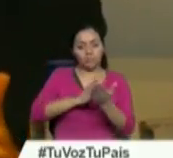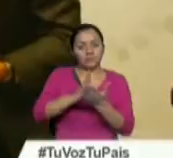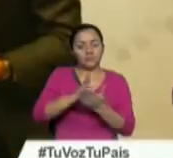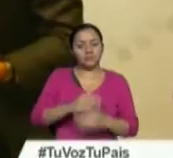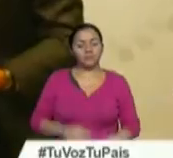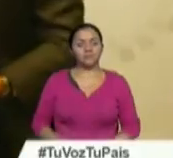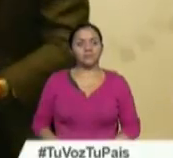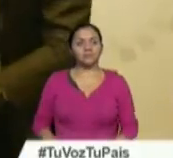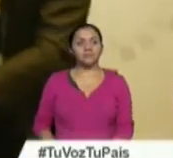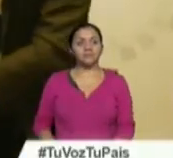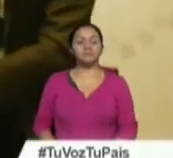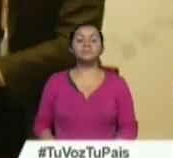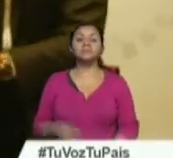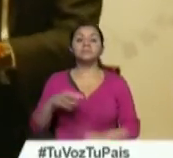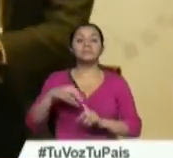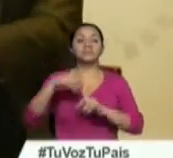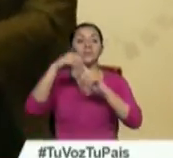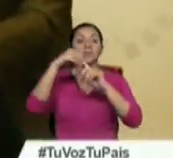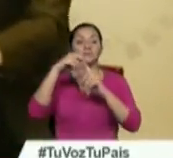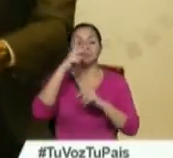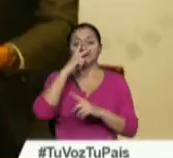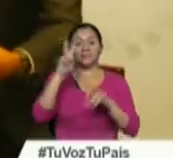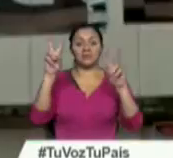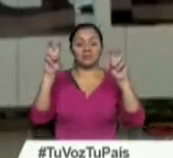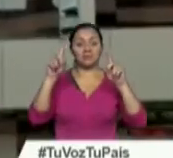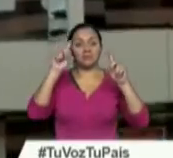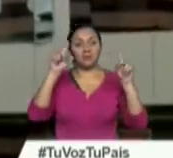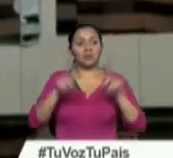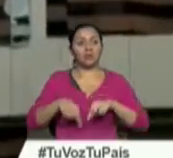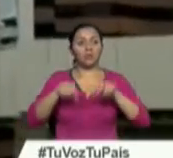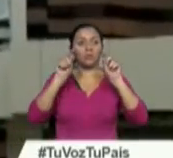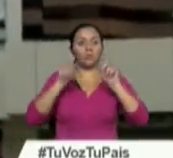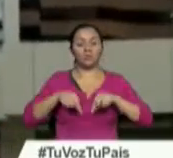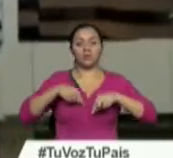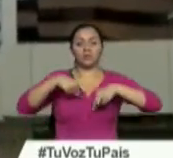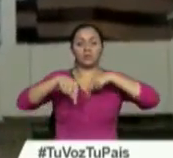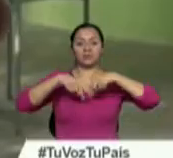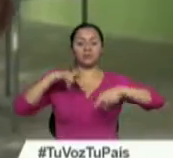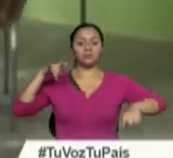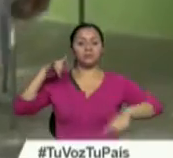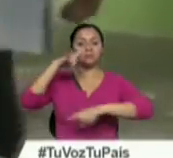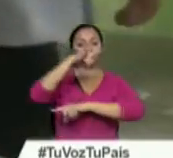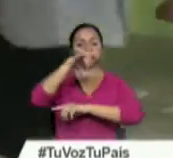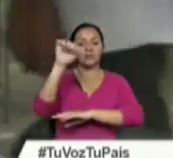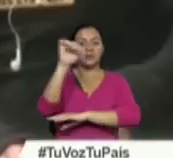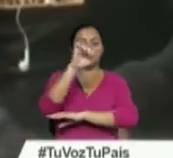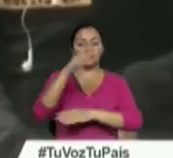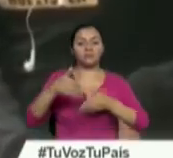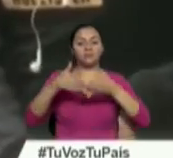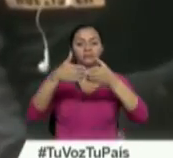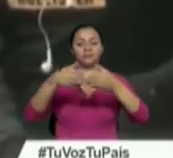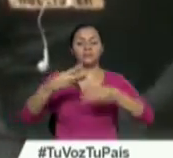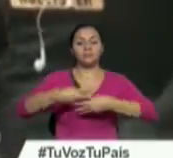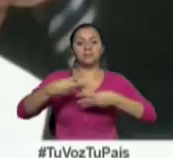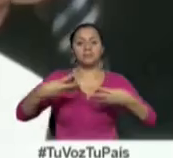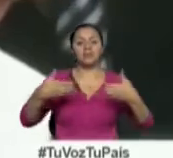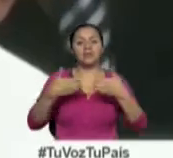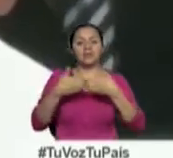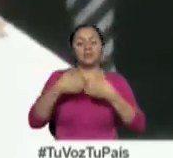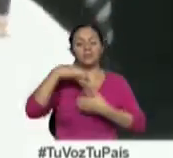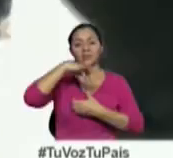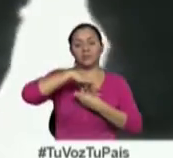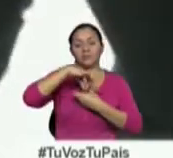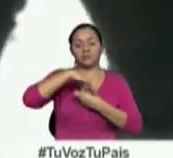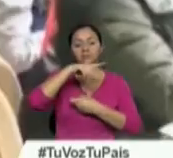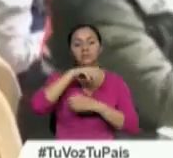intachabilidad. Entre los principales aspectos del convenio se establece el transporte aéreo, terrestre o fluvial del material y equipo electoral, desde